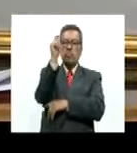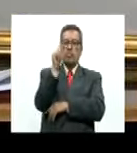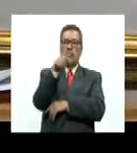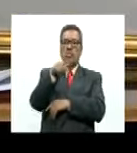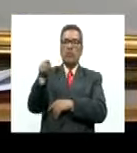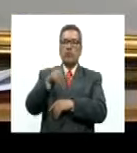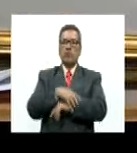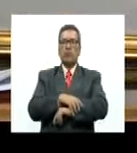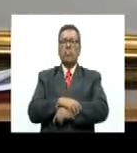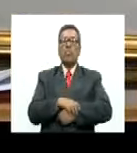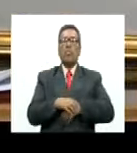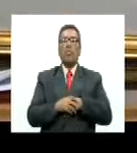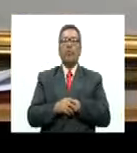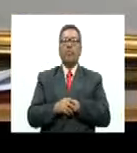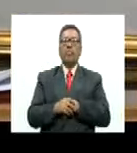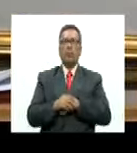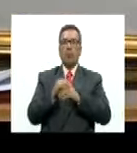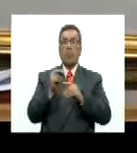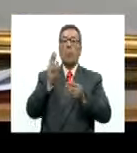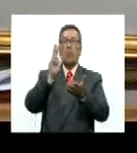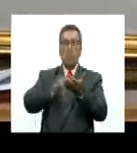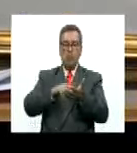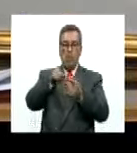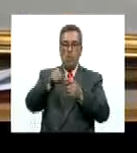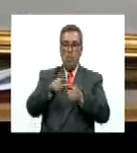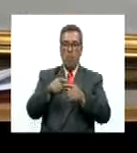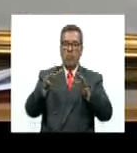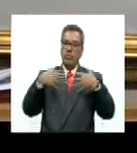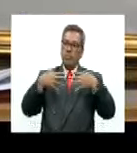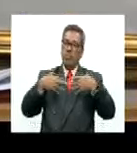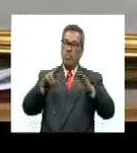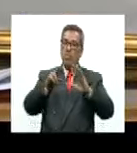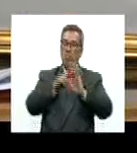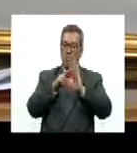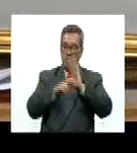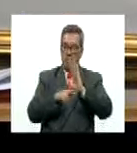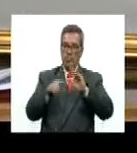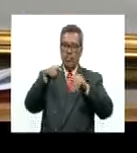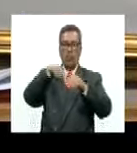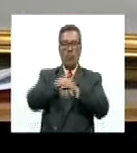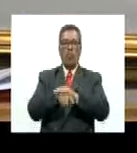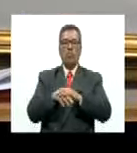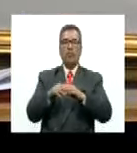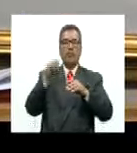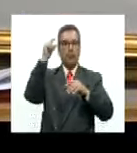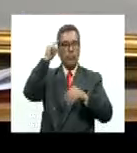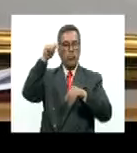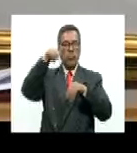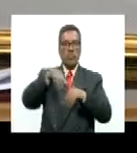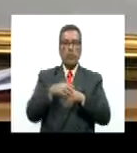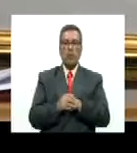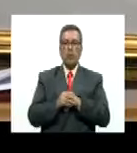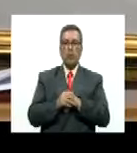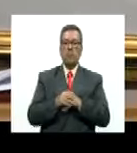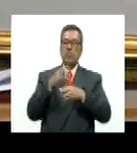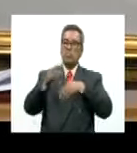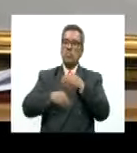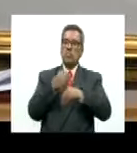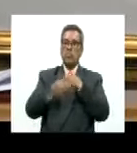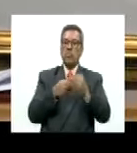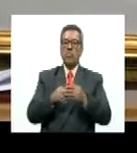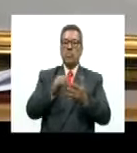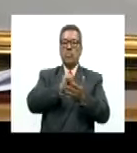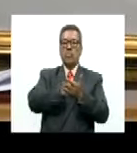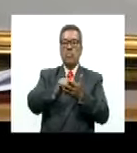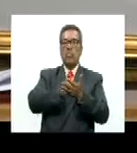los honorables diputados que estén a favor de aprobar la urgencia reglamentaria e incluirlo en el orden del día, de conformidad con lo